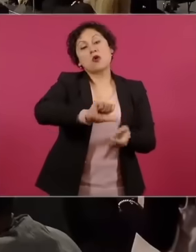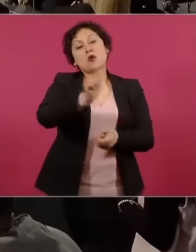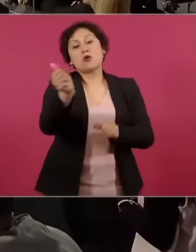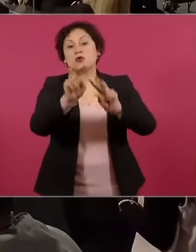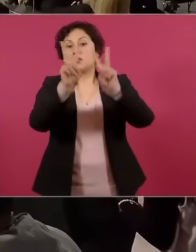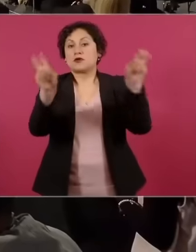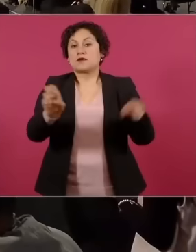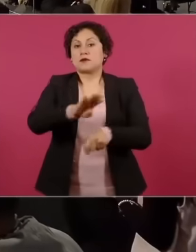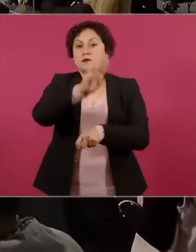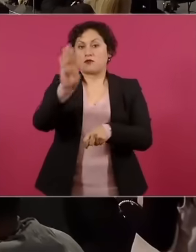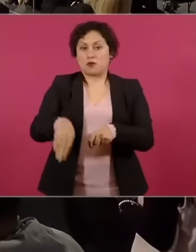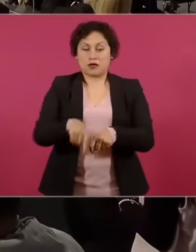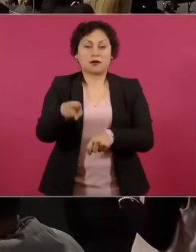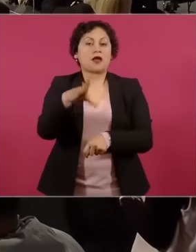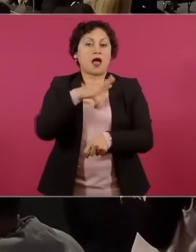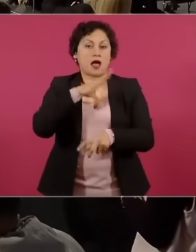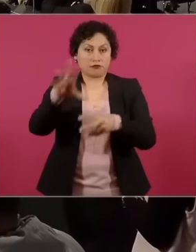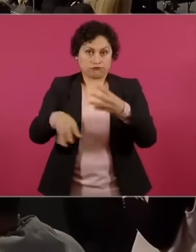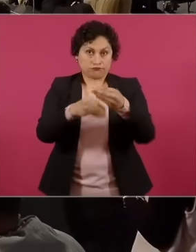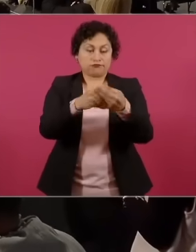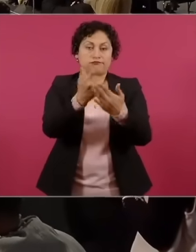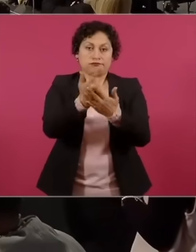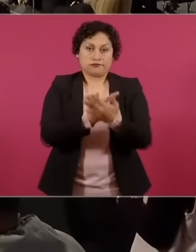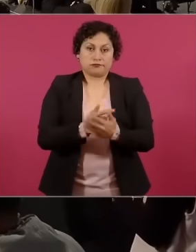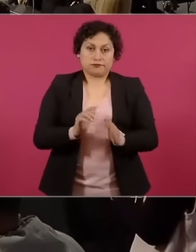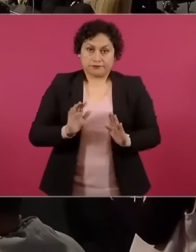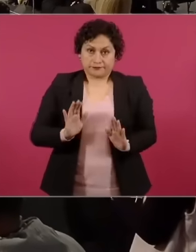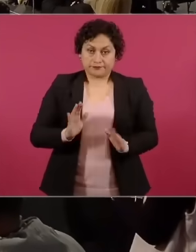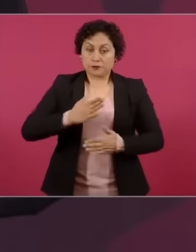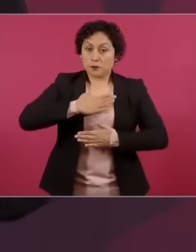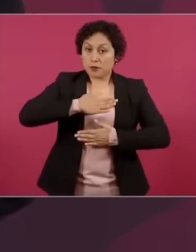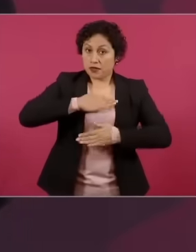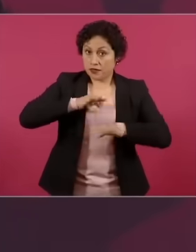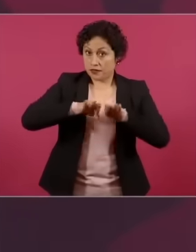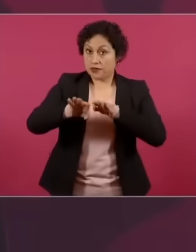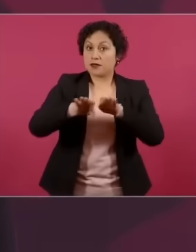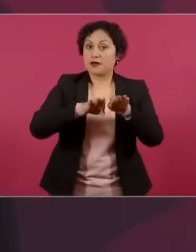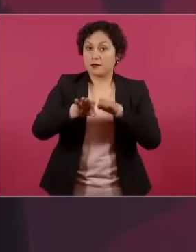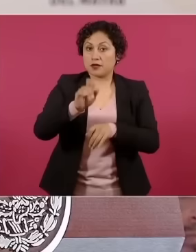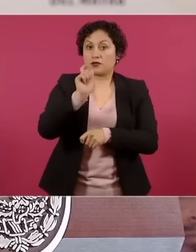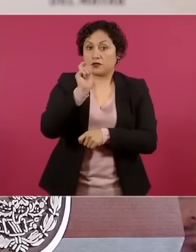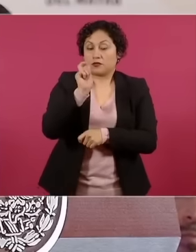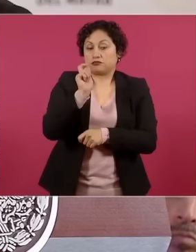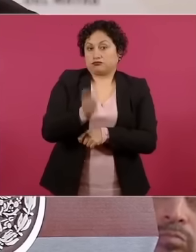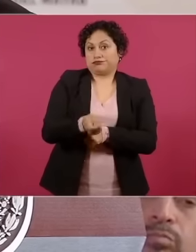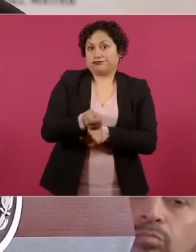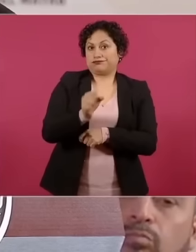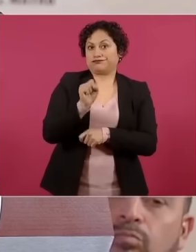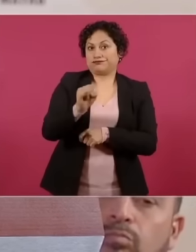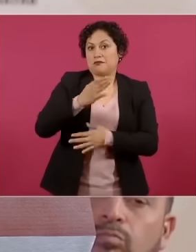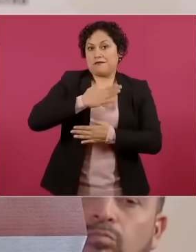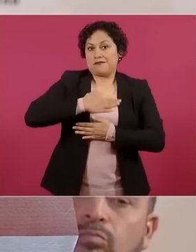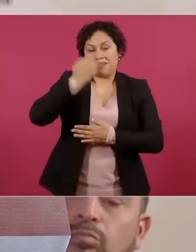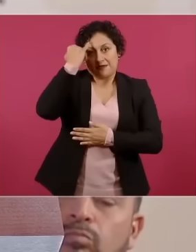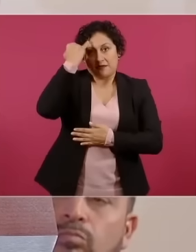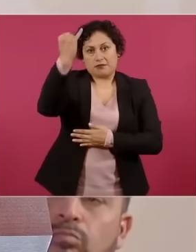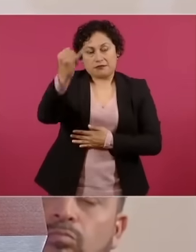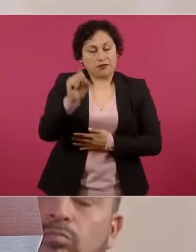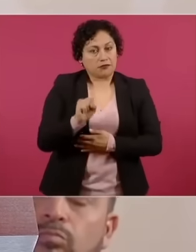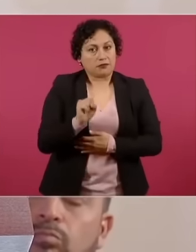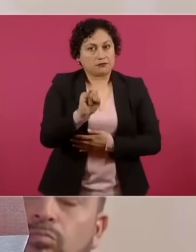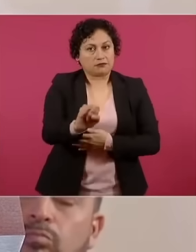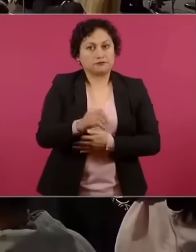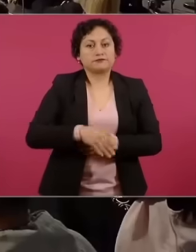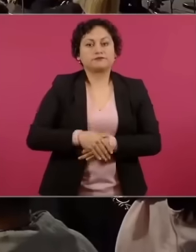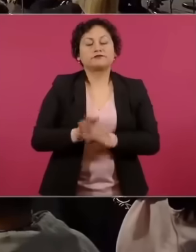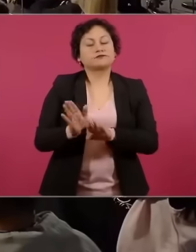Sí, y es mi trabajo y es un asunto de convicciones, pero bueno, sigamos adelante.